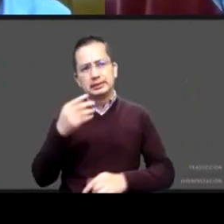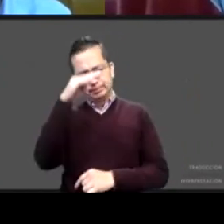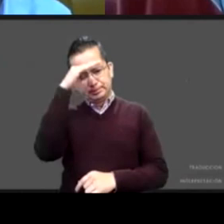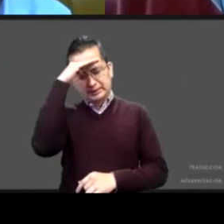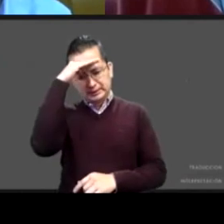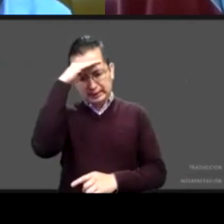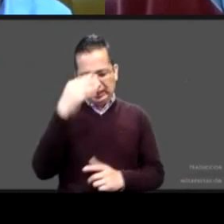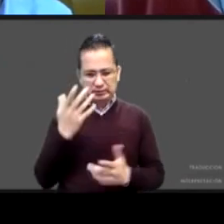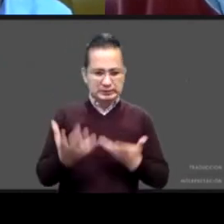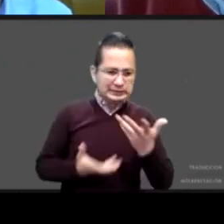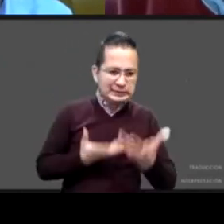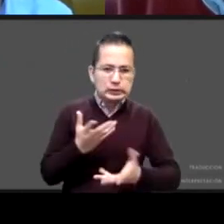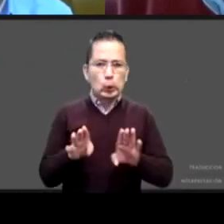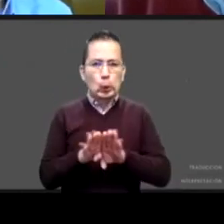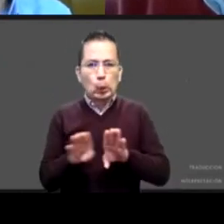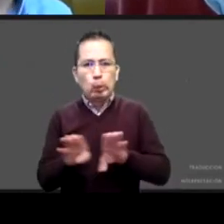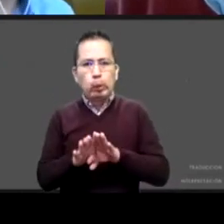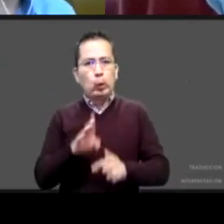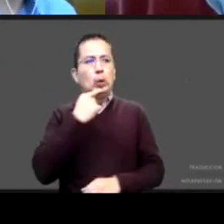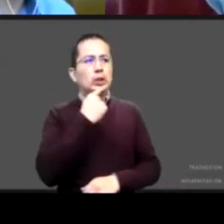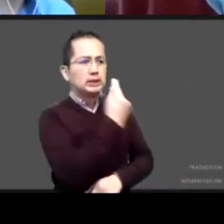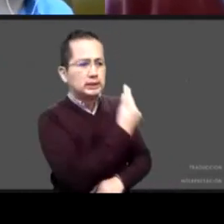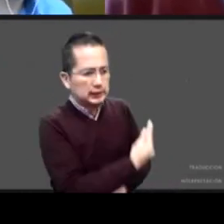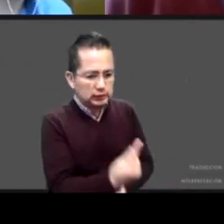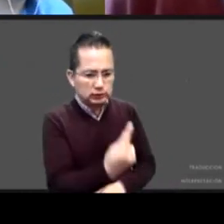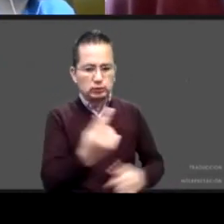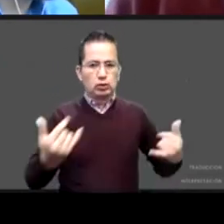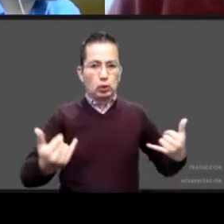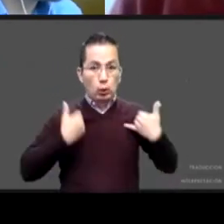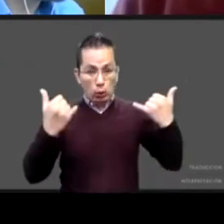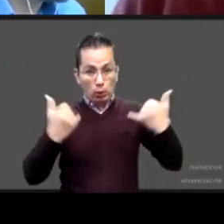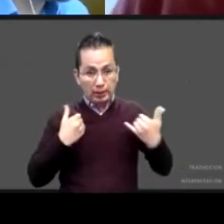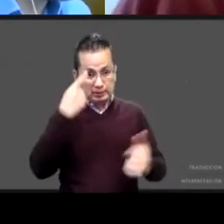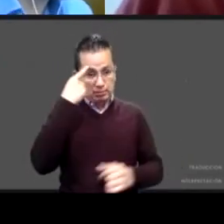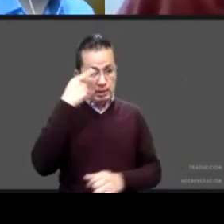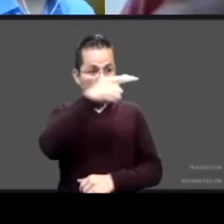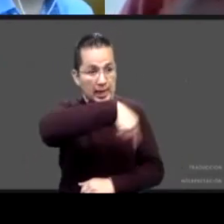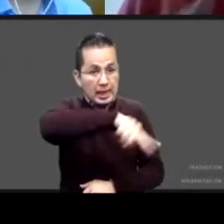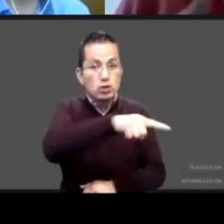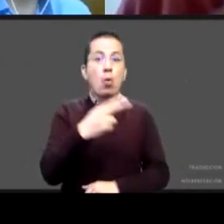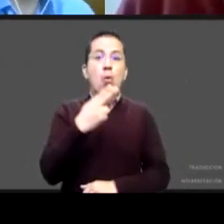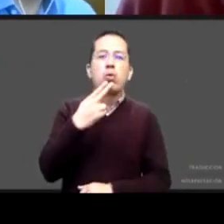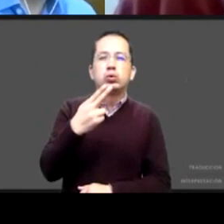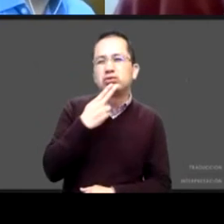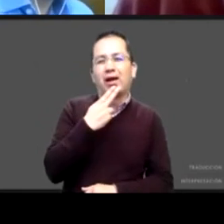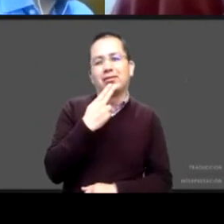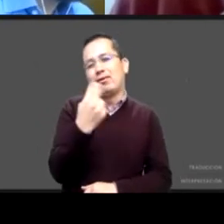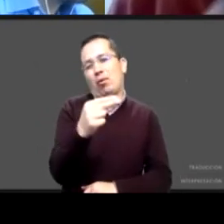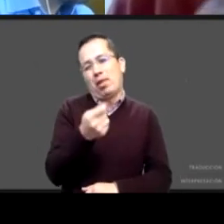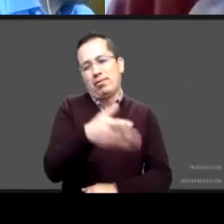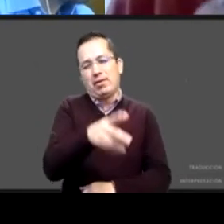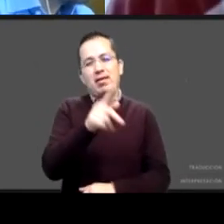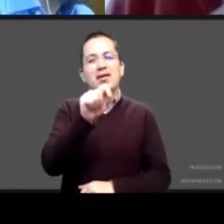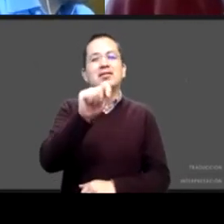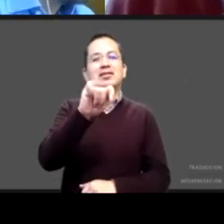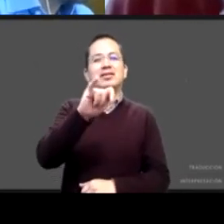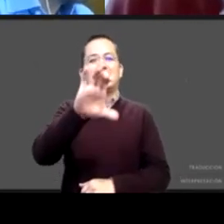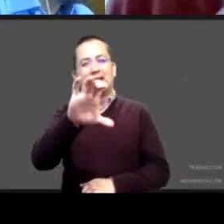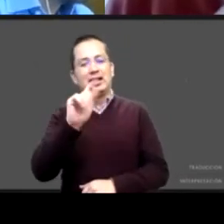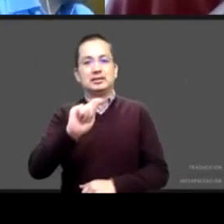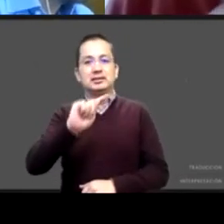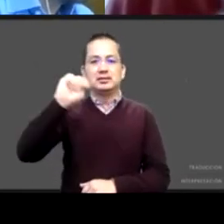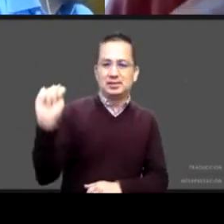empoderar a nuestros niños, niñas y adolescentes en el uso de las TIC, de estas tecnologías de la información y la